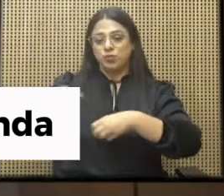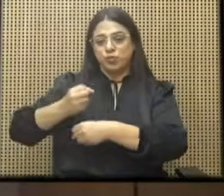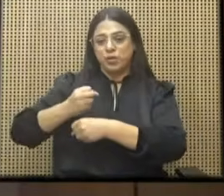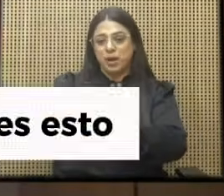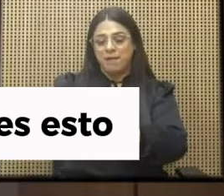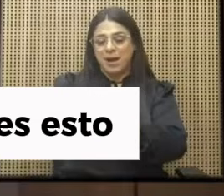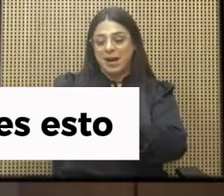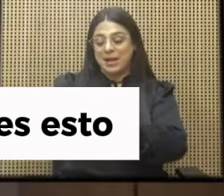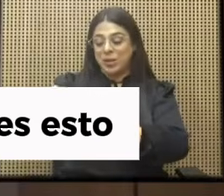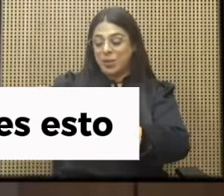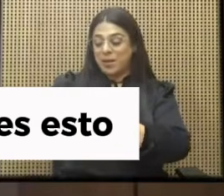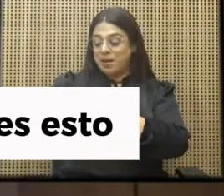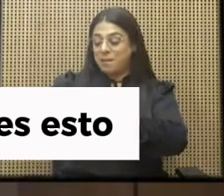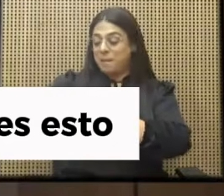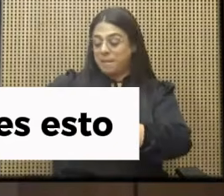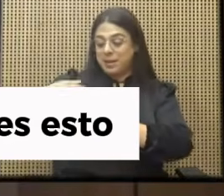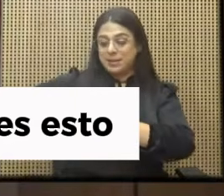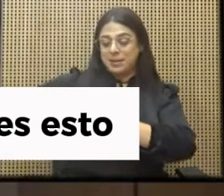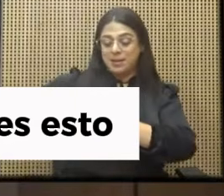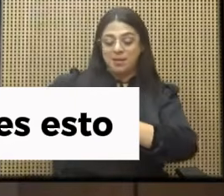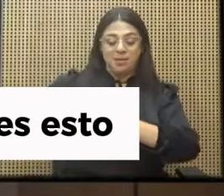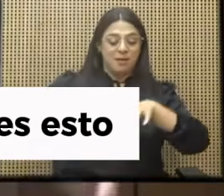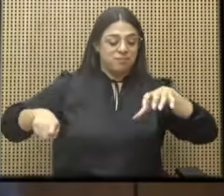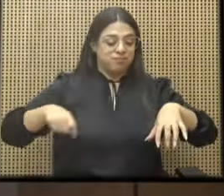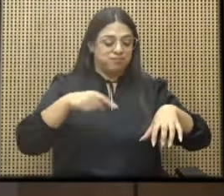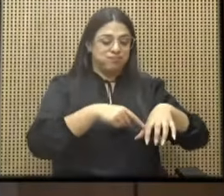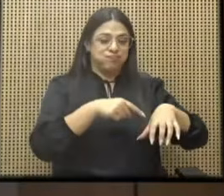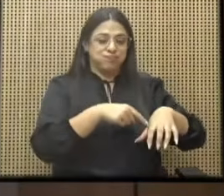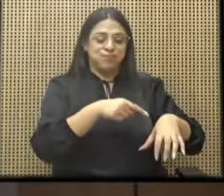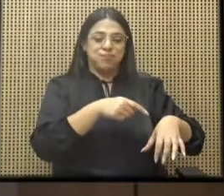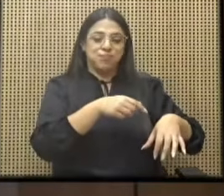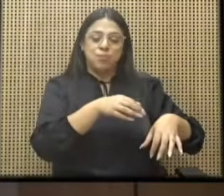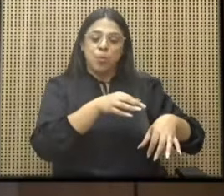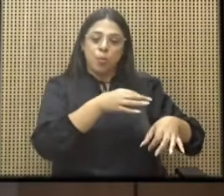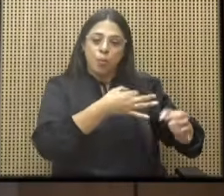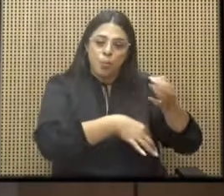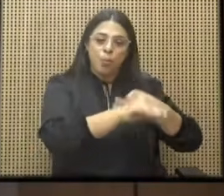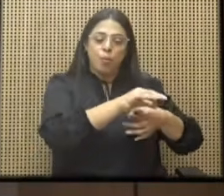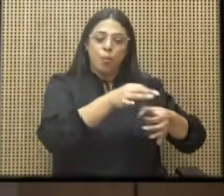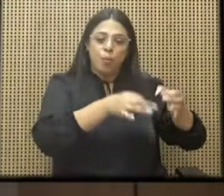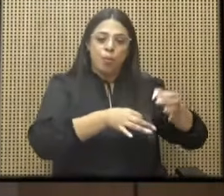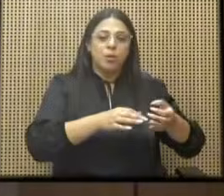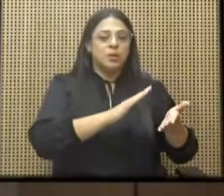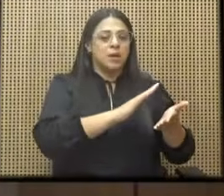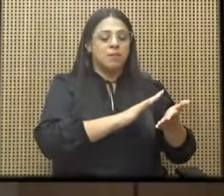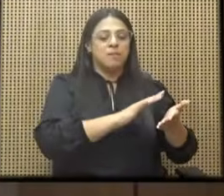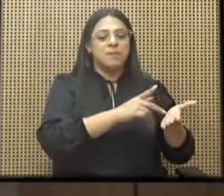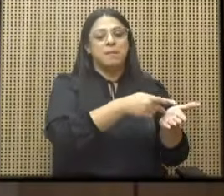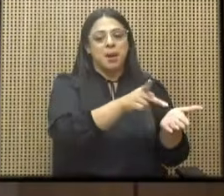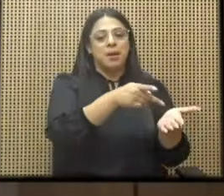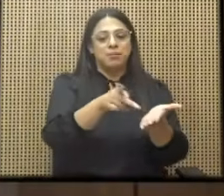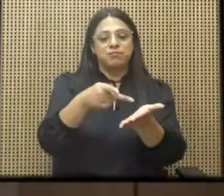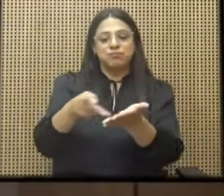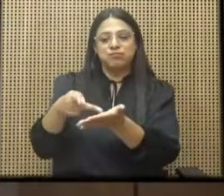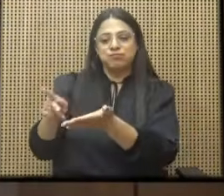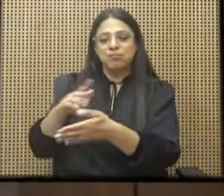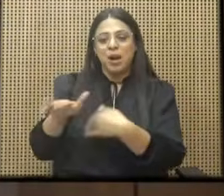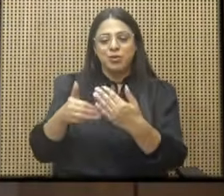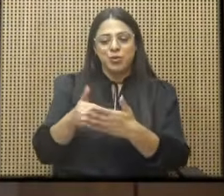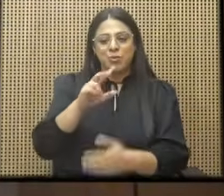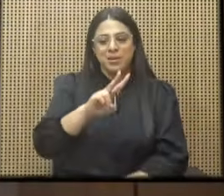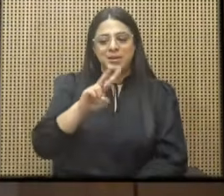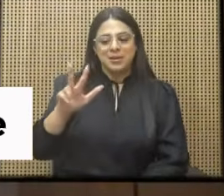que lo está supliendo a él en la segunda, él en la presidencia de la Corte. ¿Pero qué es esto? y le pagan a los 23. Ese es el